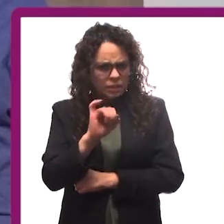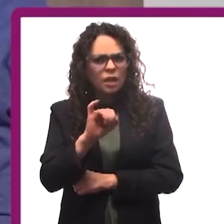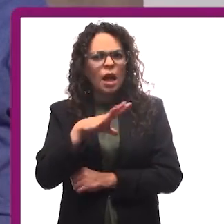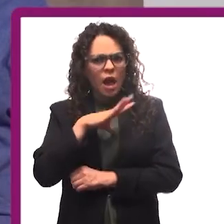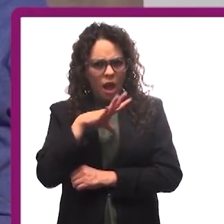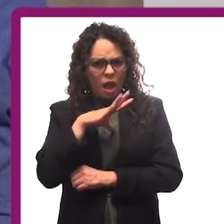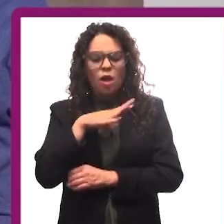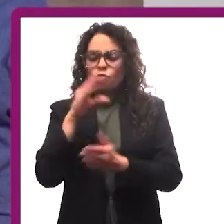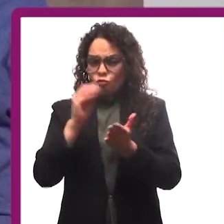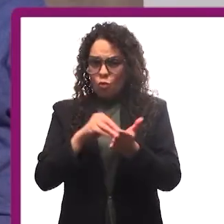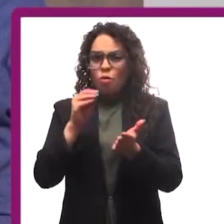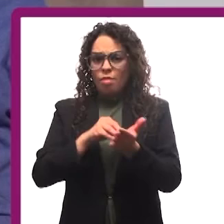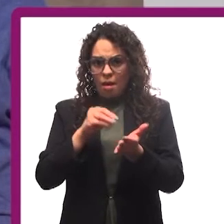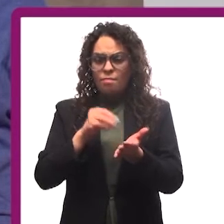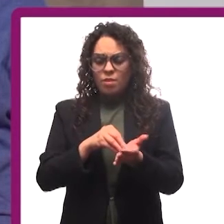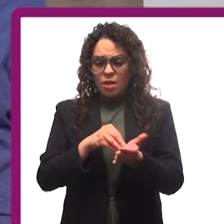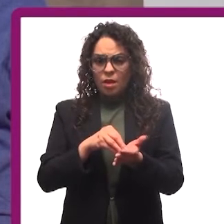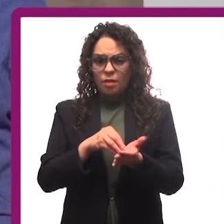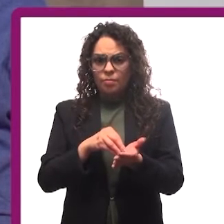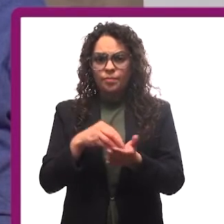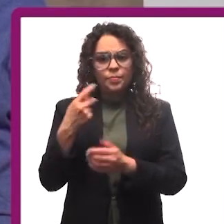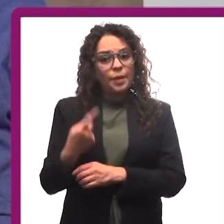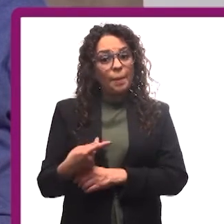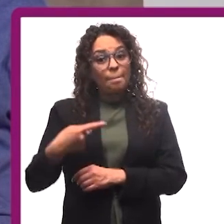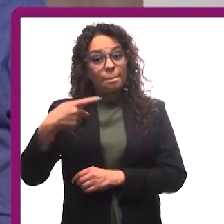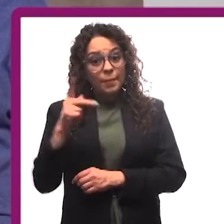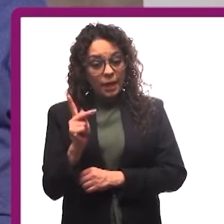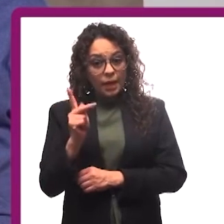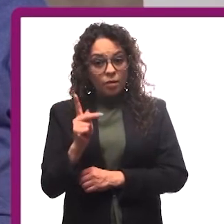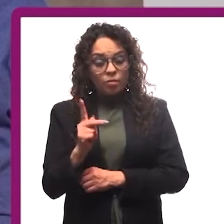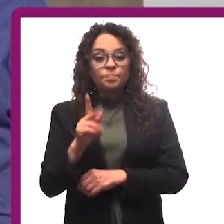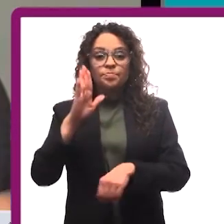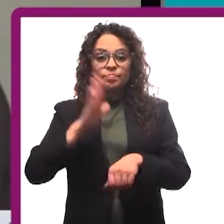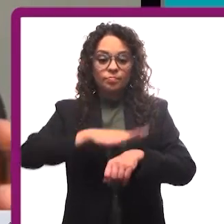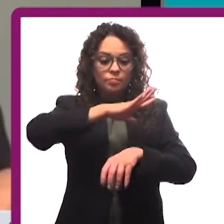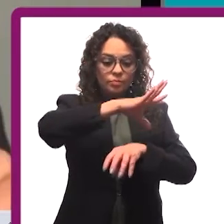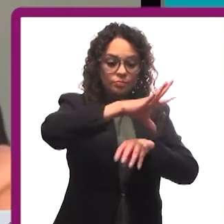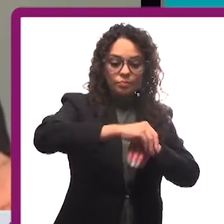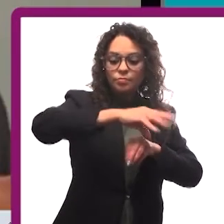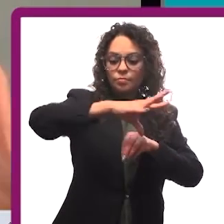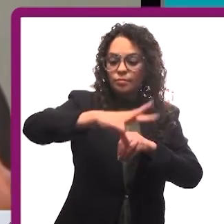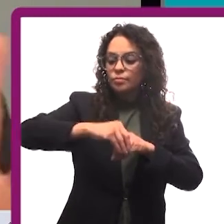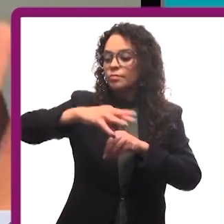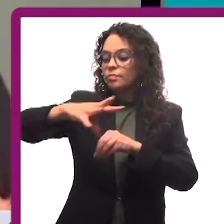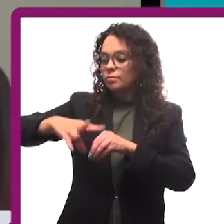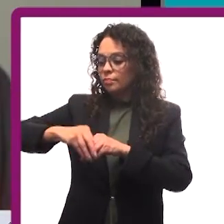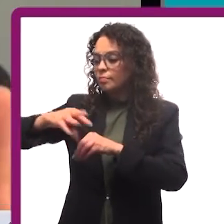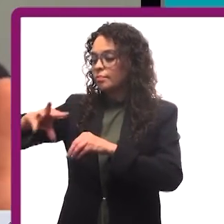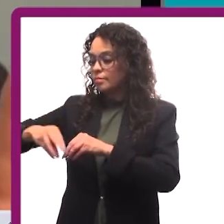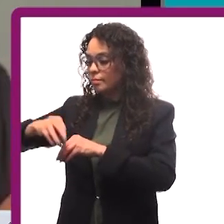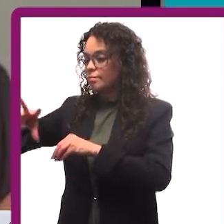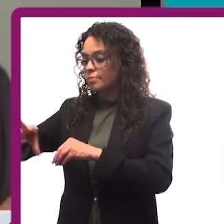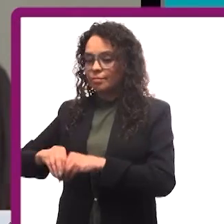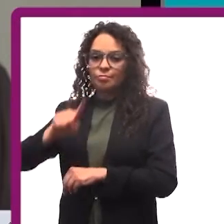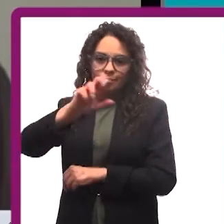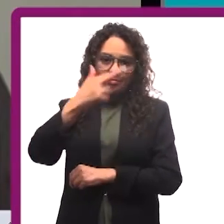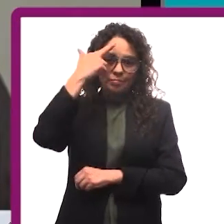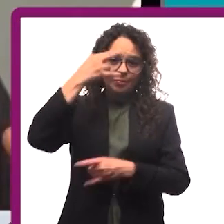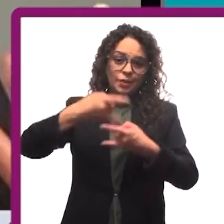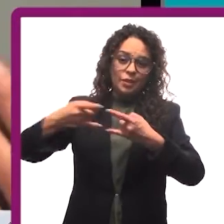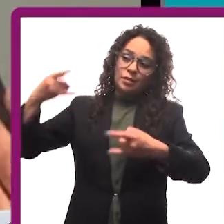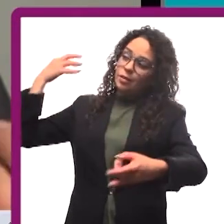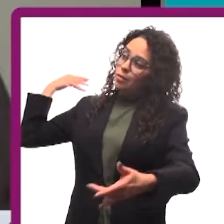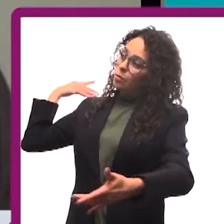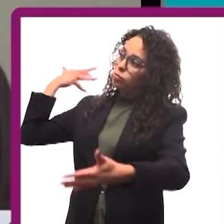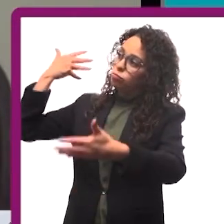la seguimos manteniendo. Pero se han agregado, tendríamos que nada más recordarlo históricamente, que en